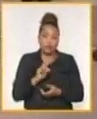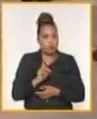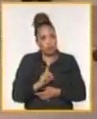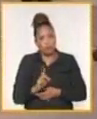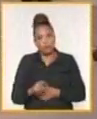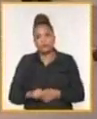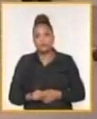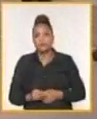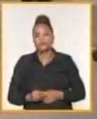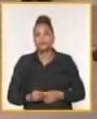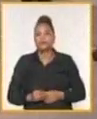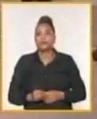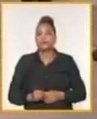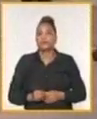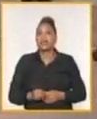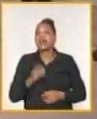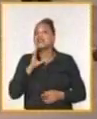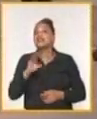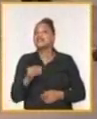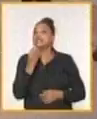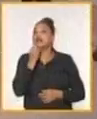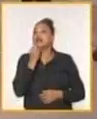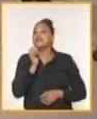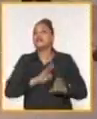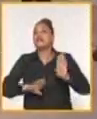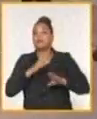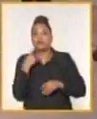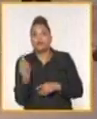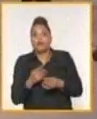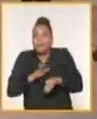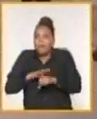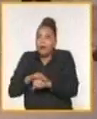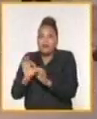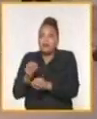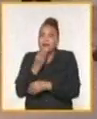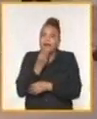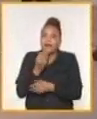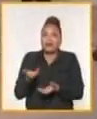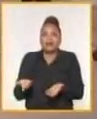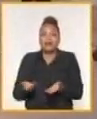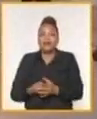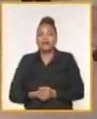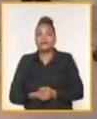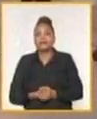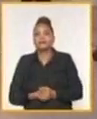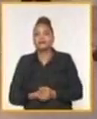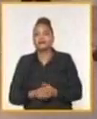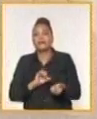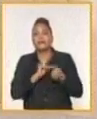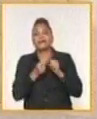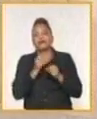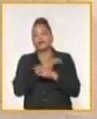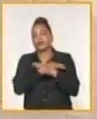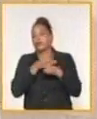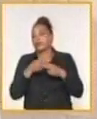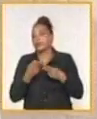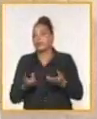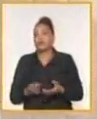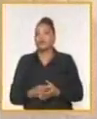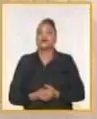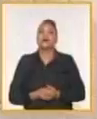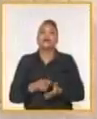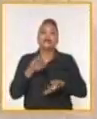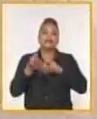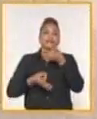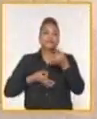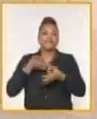tenía derecho a defenderse. Pero si es el que agrede... Entonces, estamos hablando, mira, de manipulación de la historia. Estamos hablando